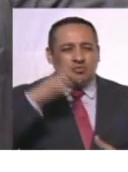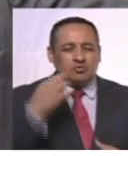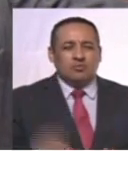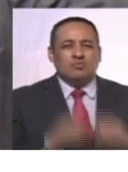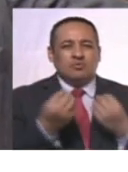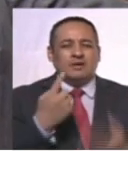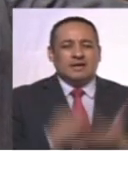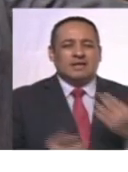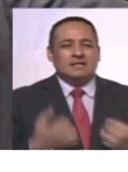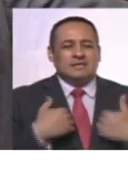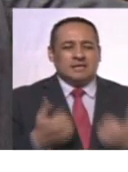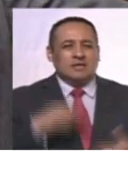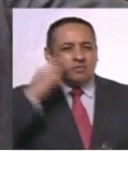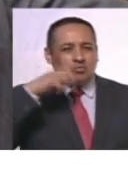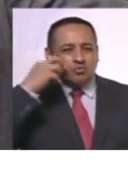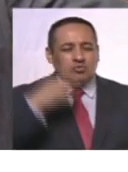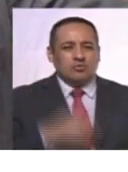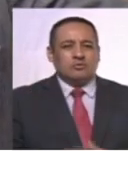tiene Puno?